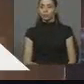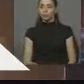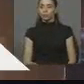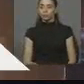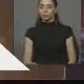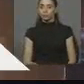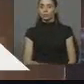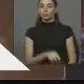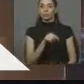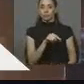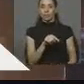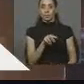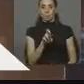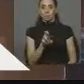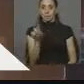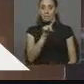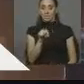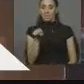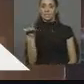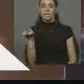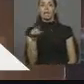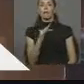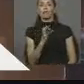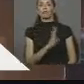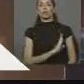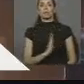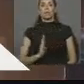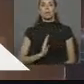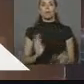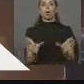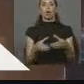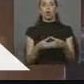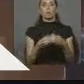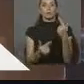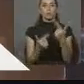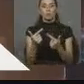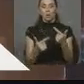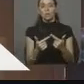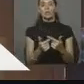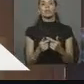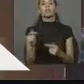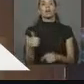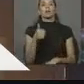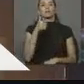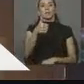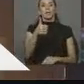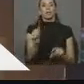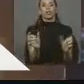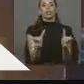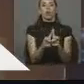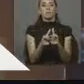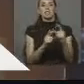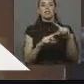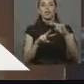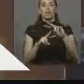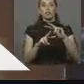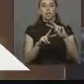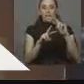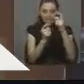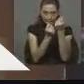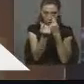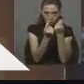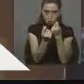Y en el partido integró además la comisión política, dirigió la comisión económica del mismo,